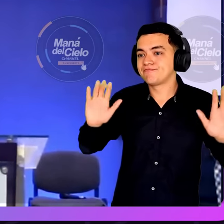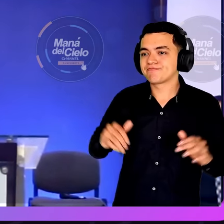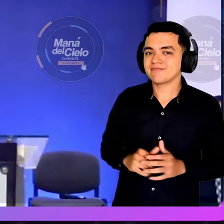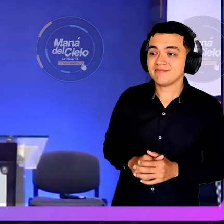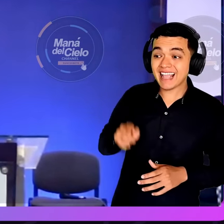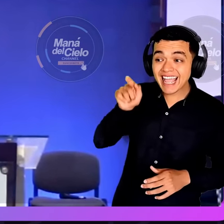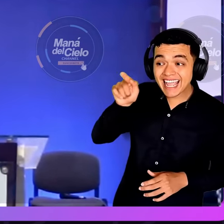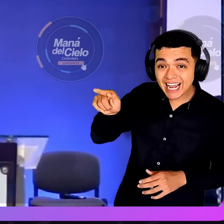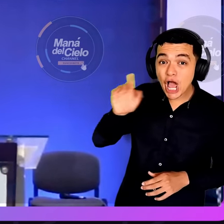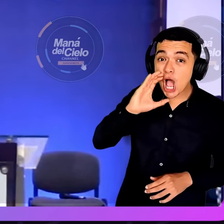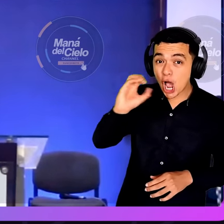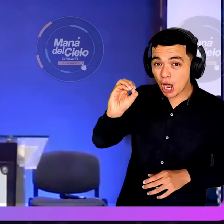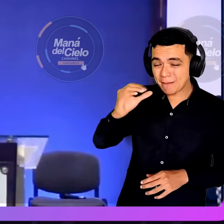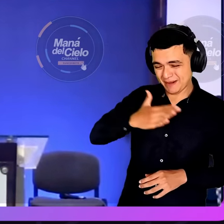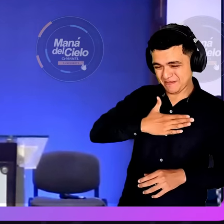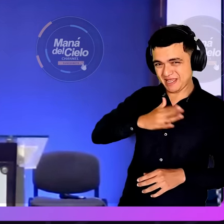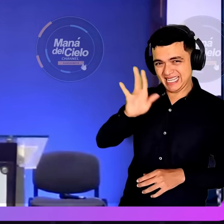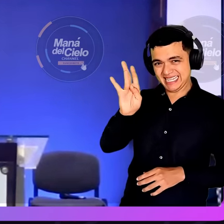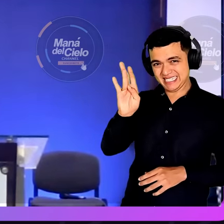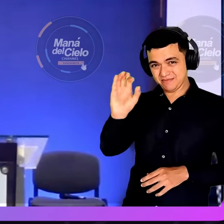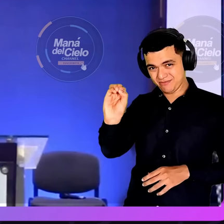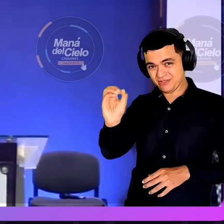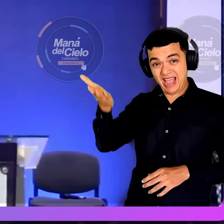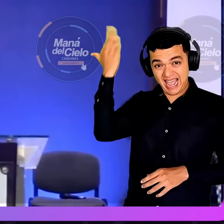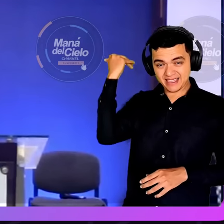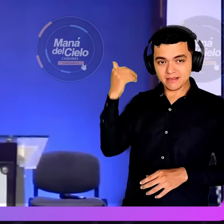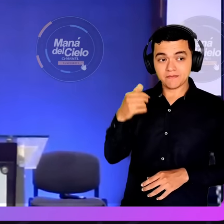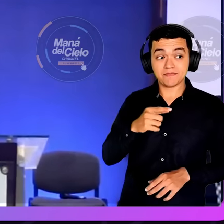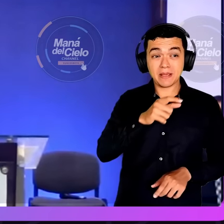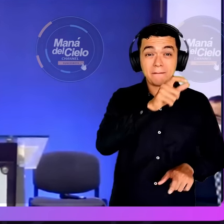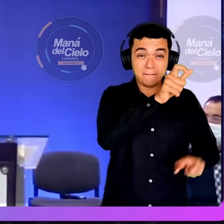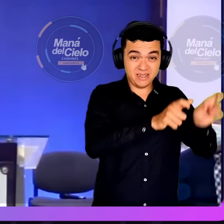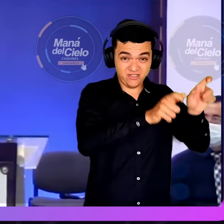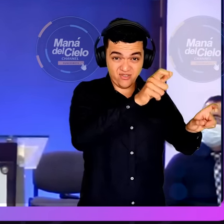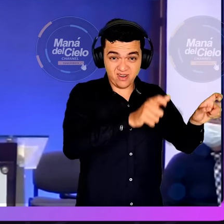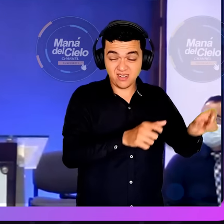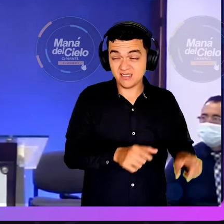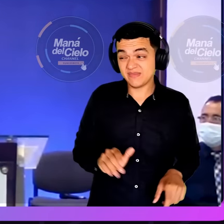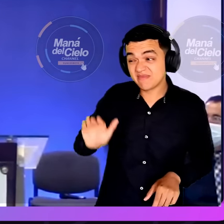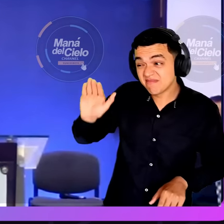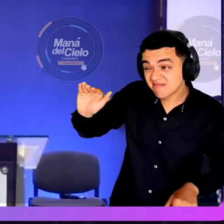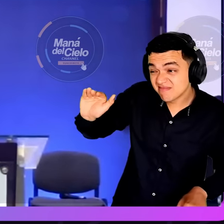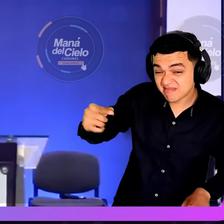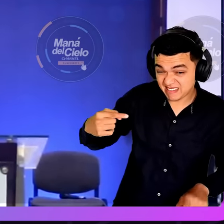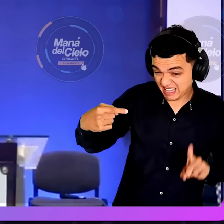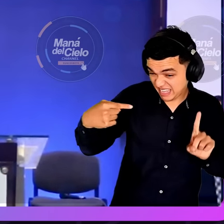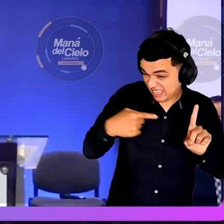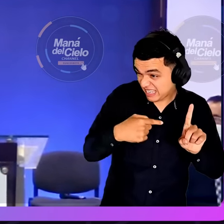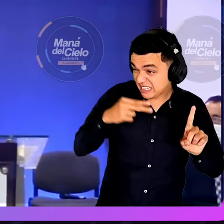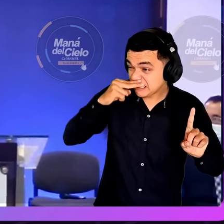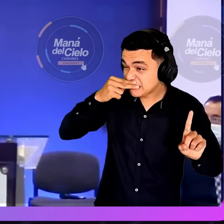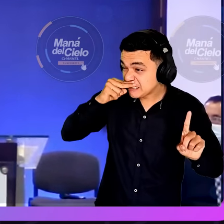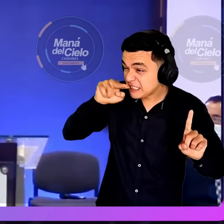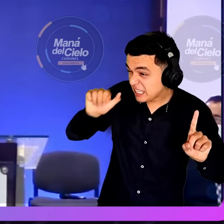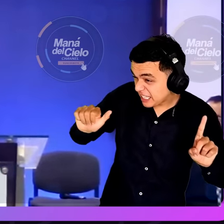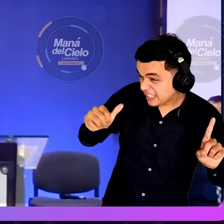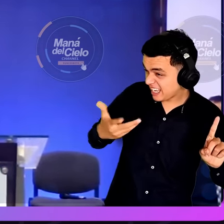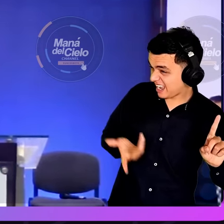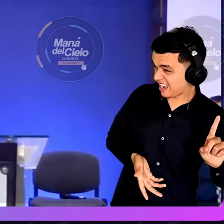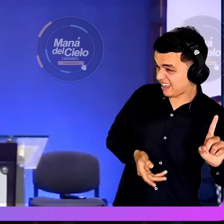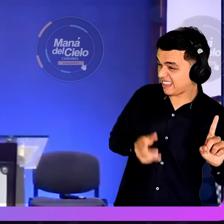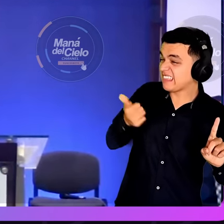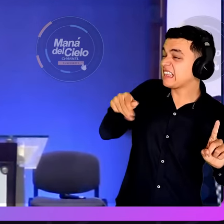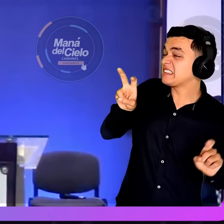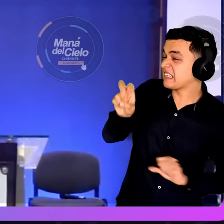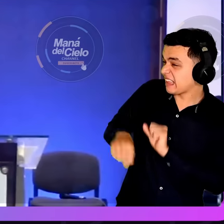hermano Reynel, usted está loco, piensa en su futuro, esa muchacha. Usted va a tener que acabar de criar a esa muchacha. Es que es una